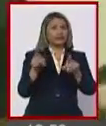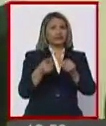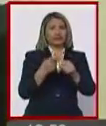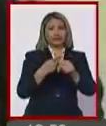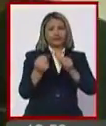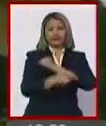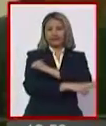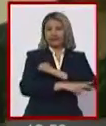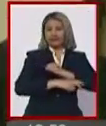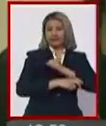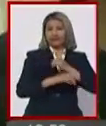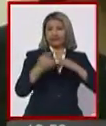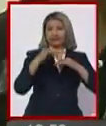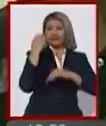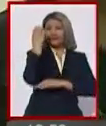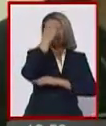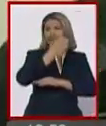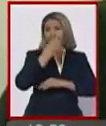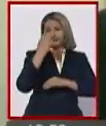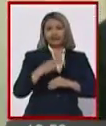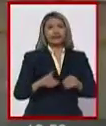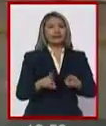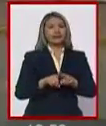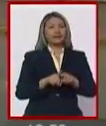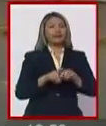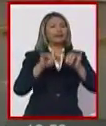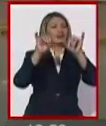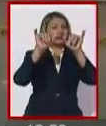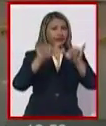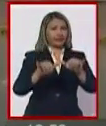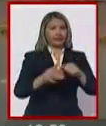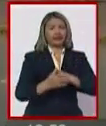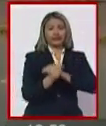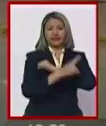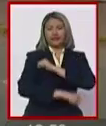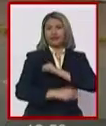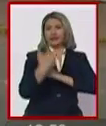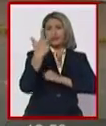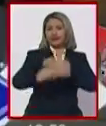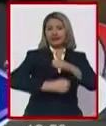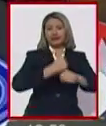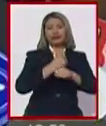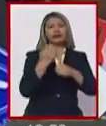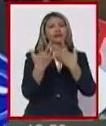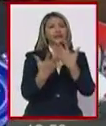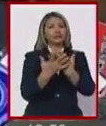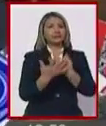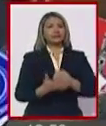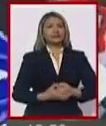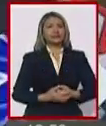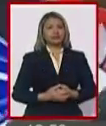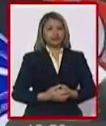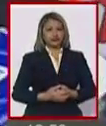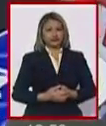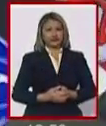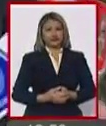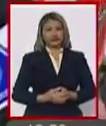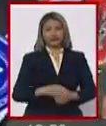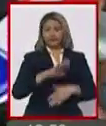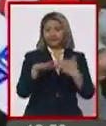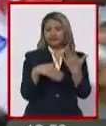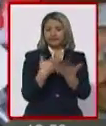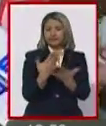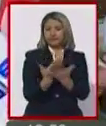en el primer atraco que sufrió la joyería Eurocronos, por lo cual se encontraba detenido y sentenciado a 3 años de prisión. Que al momento ya se han pasado a